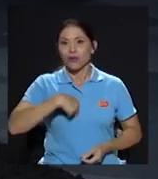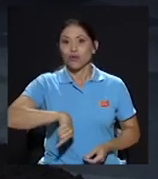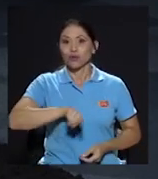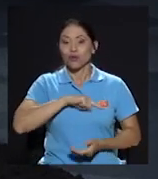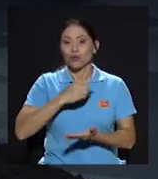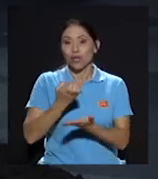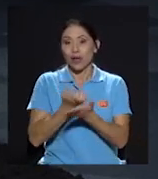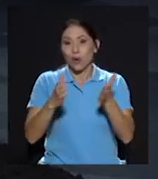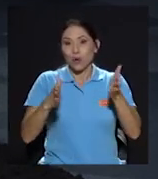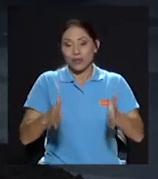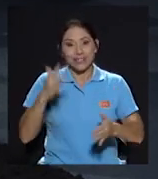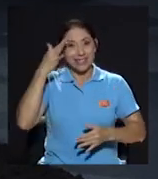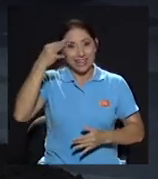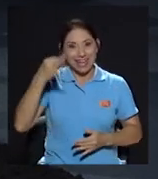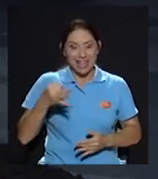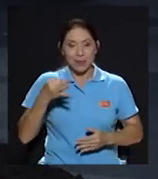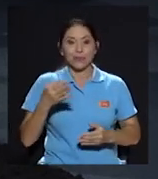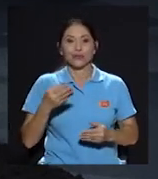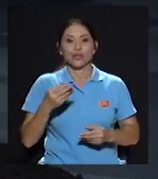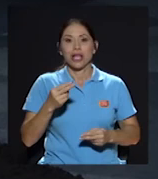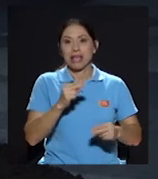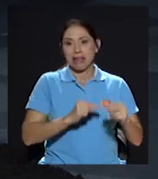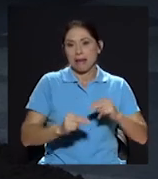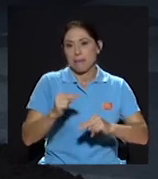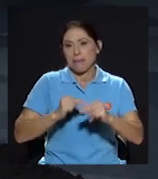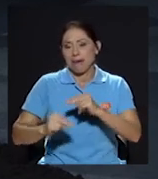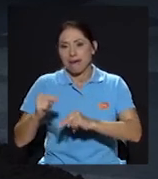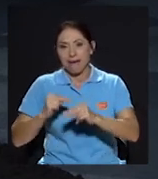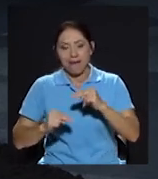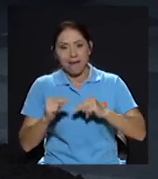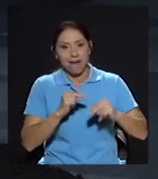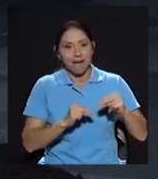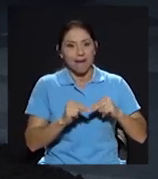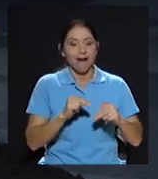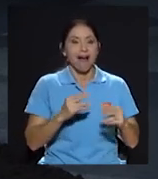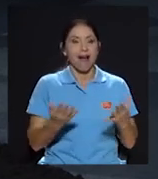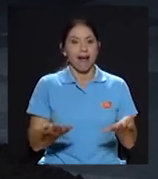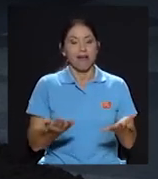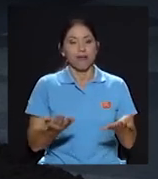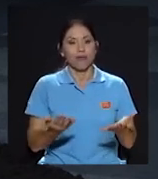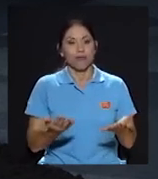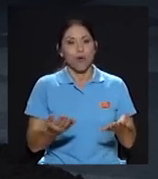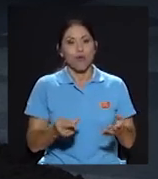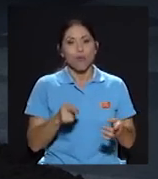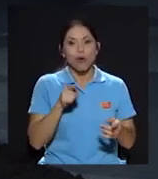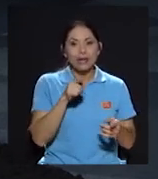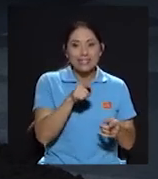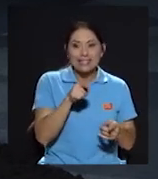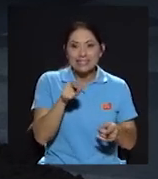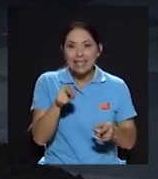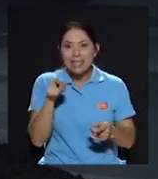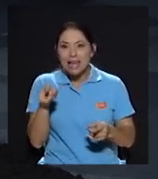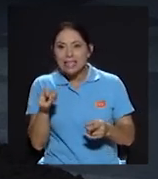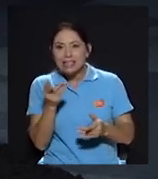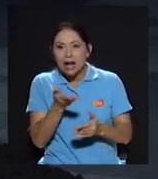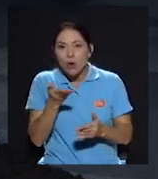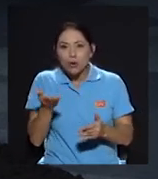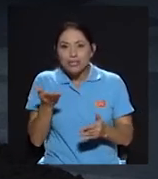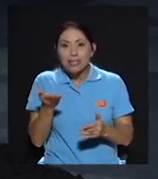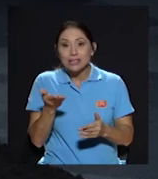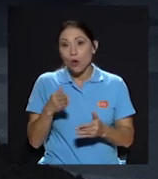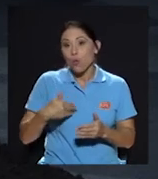economistas creemos en que el mercado de alguna manera señaliza cosas y cuando alguien lo